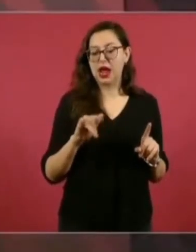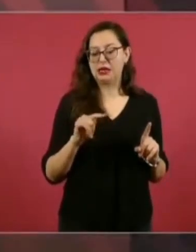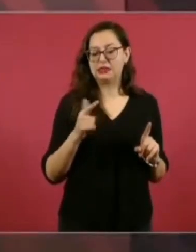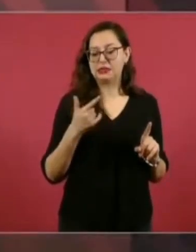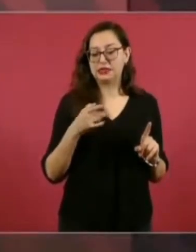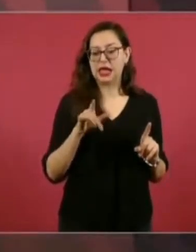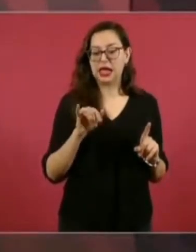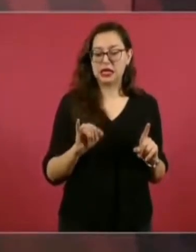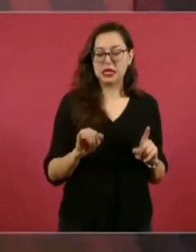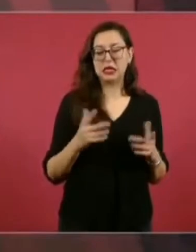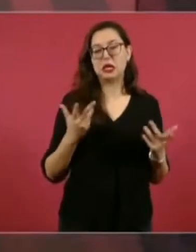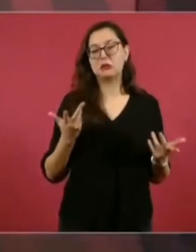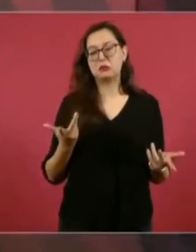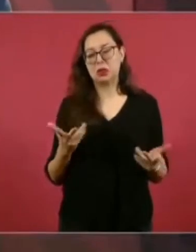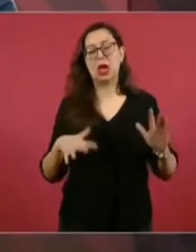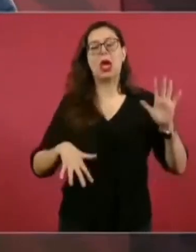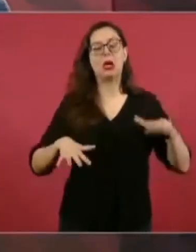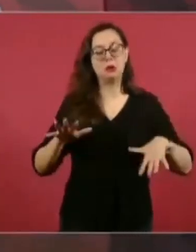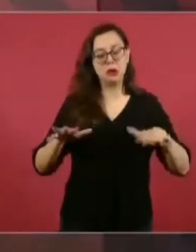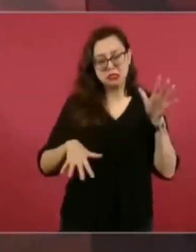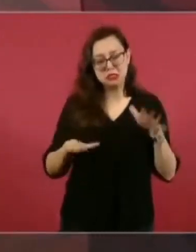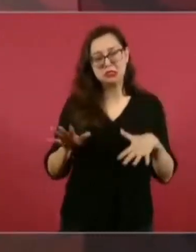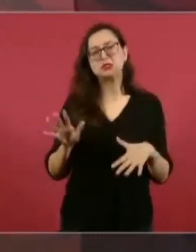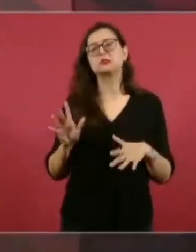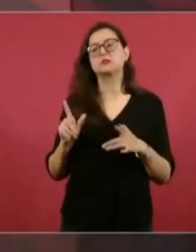cada 2, cada 3 meses,